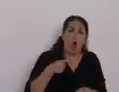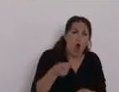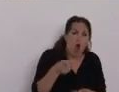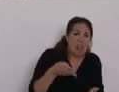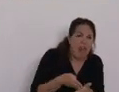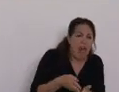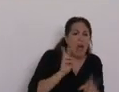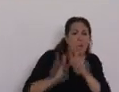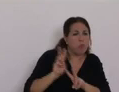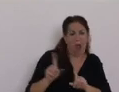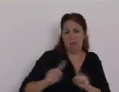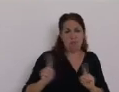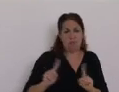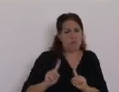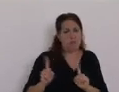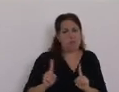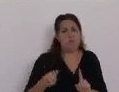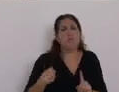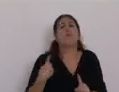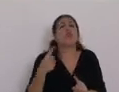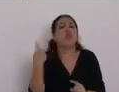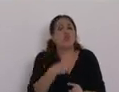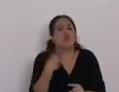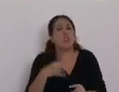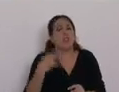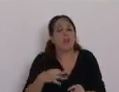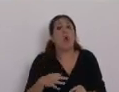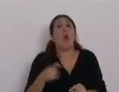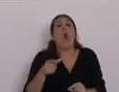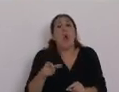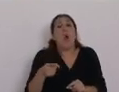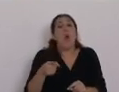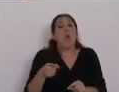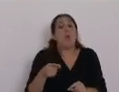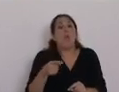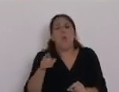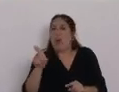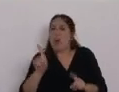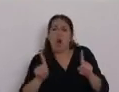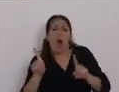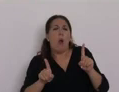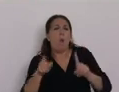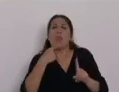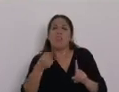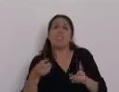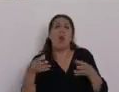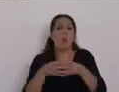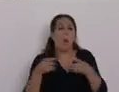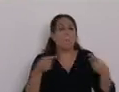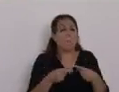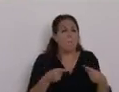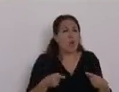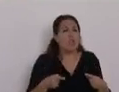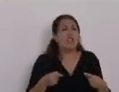definitiva, creo que todas las dudas las tenemos que despejar. Y que cuando recién decían y hablaban de la oposición, nosotros nos dimos un debate